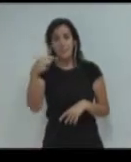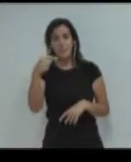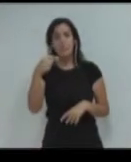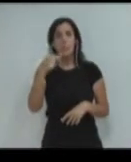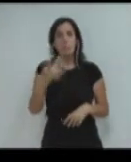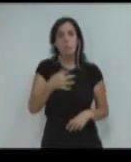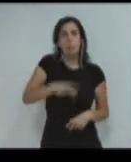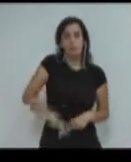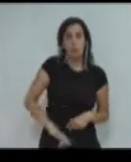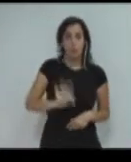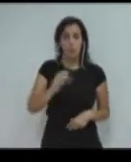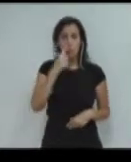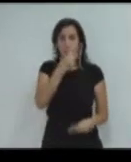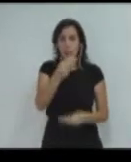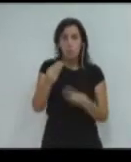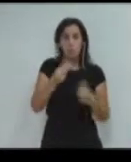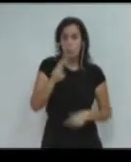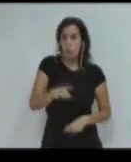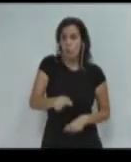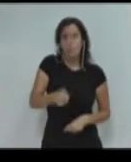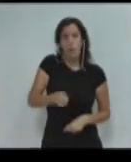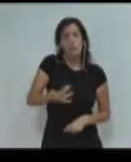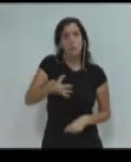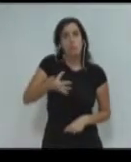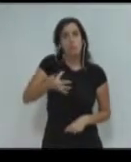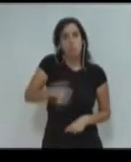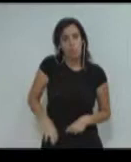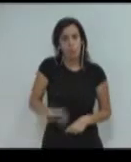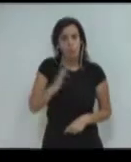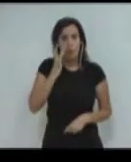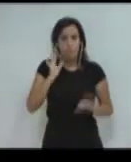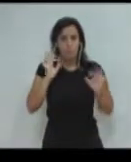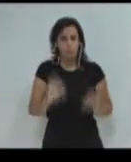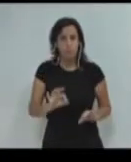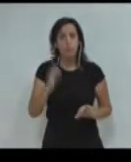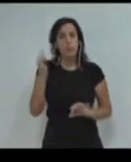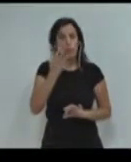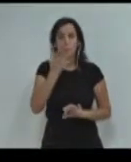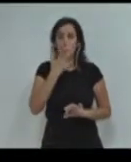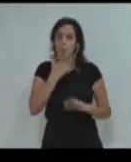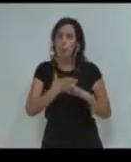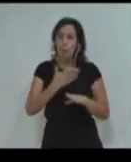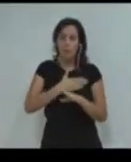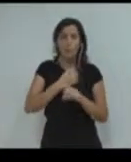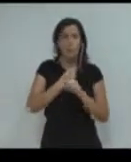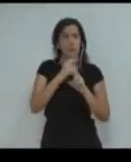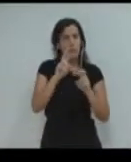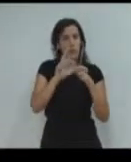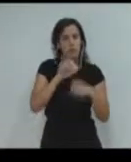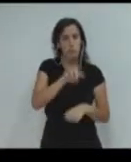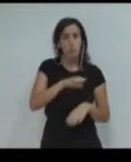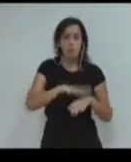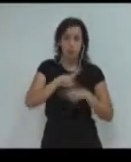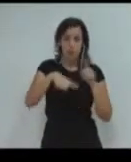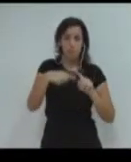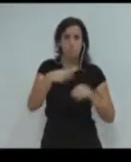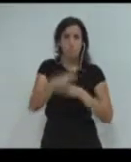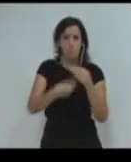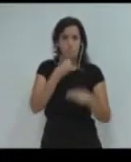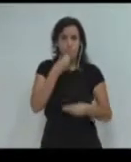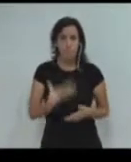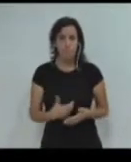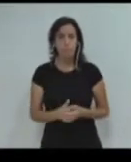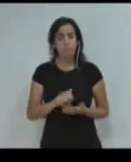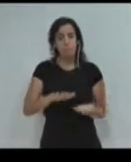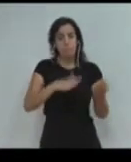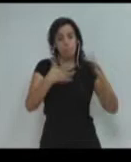intuitivo especialmente. Entonces hay que conocerlo, hay que haberlo trabajado previamente para poder hacerlo. Y luego en esa